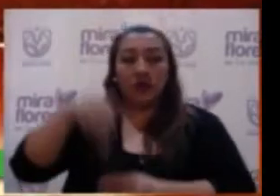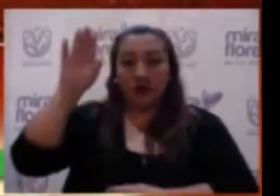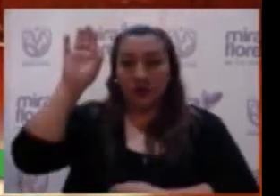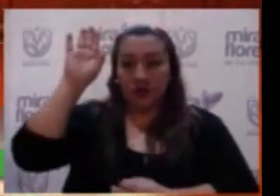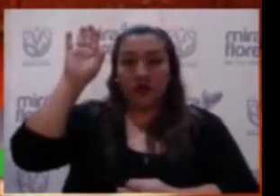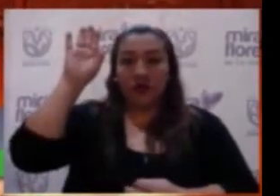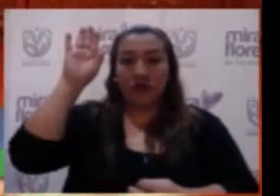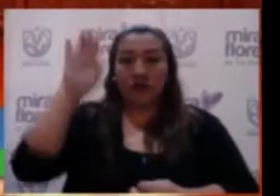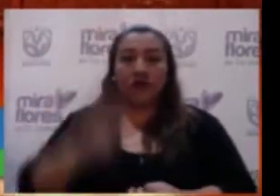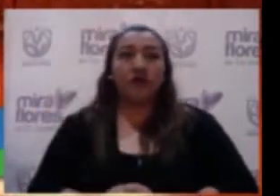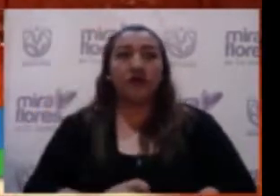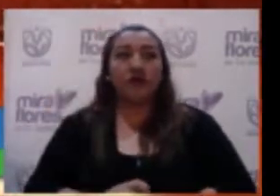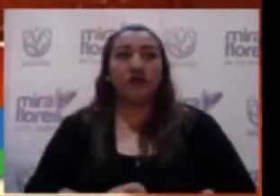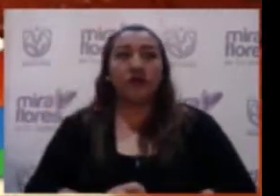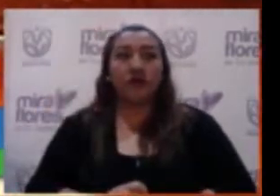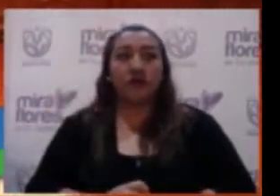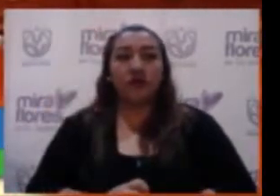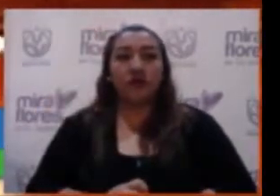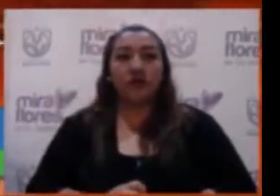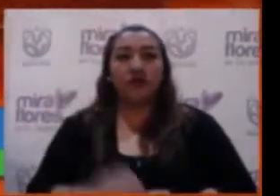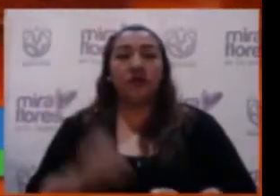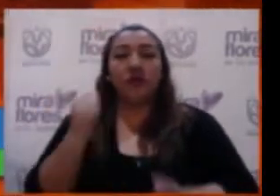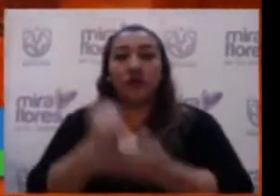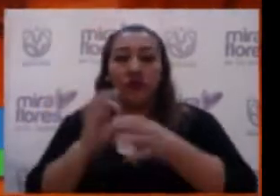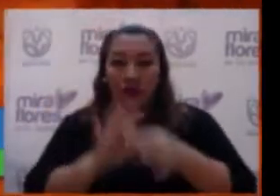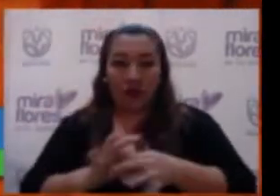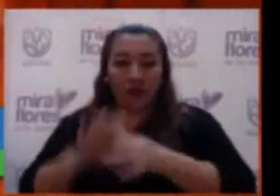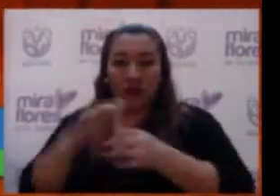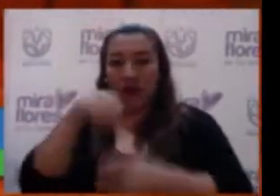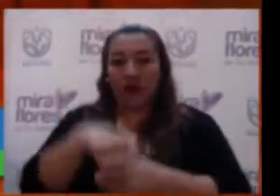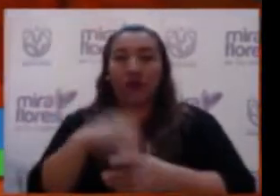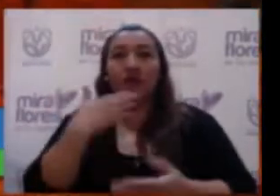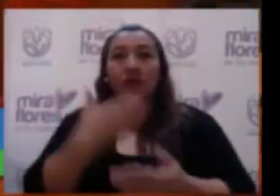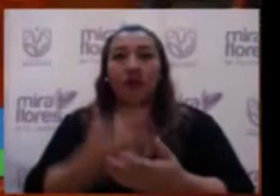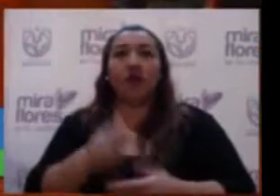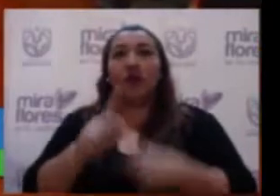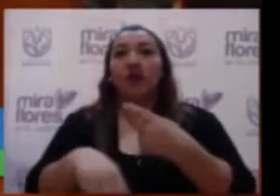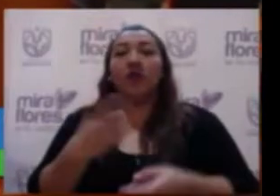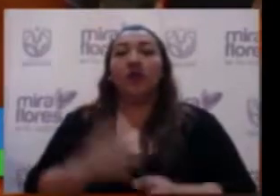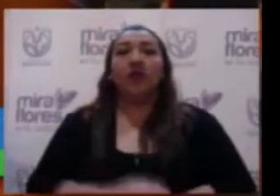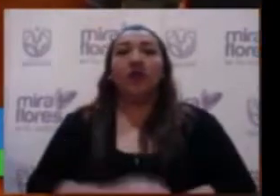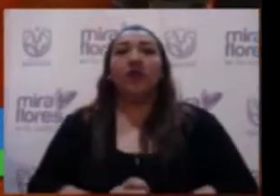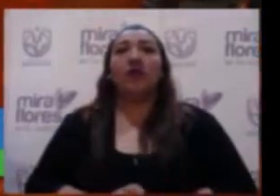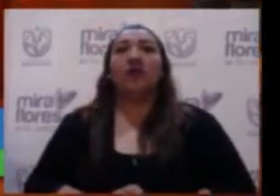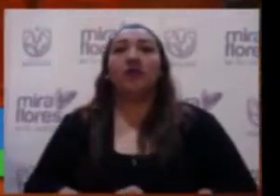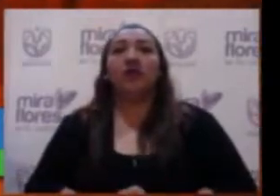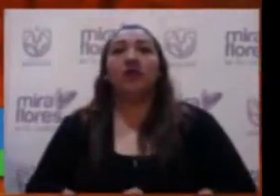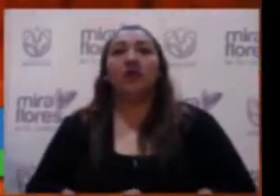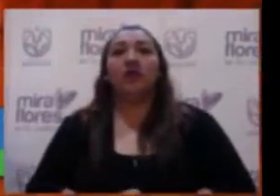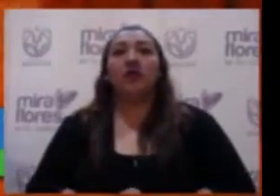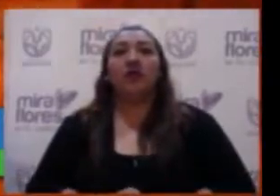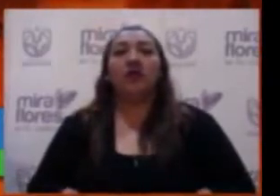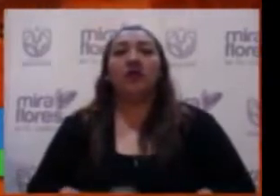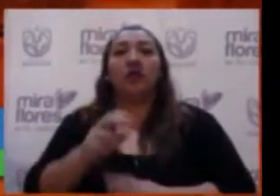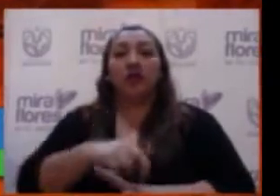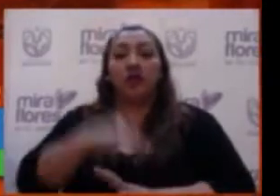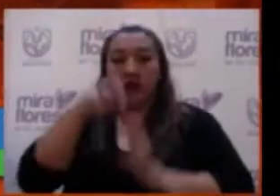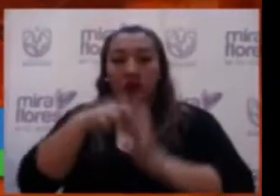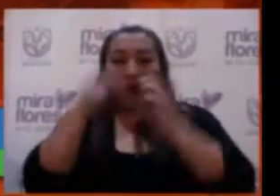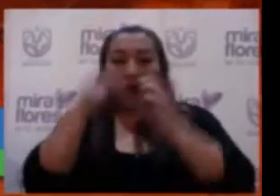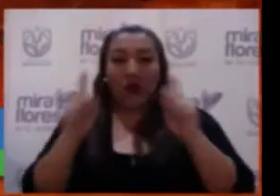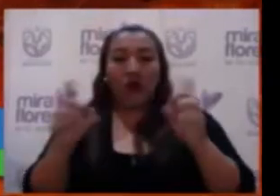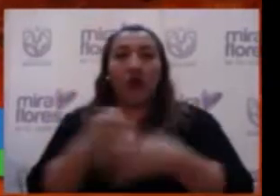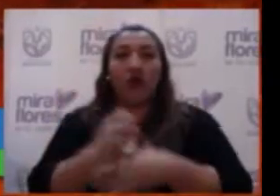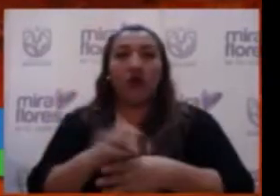de conformidad. Se aprueba por unanimidad de votos. Gracias. Siguiente punto, por favor. Proyecto de acuerdo